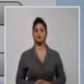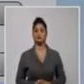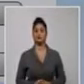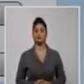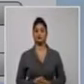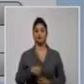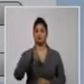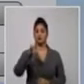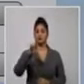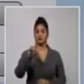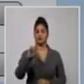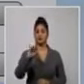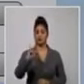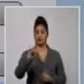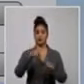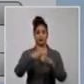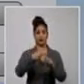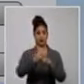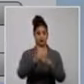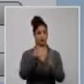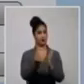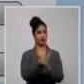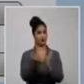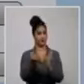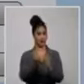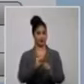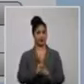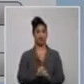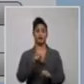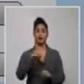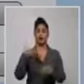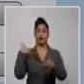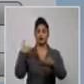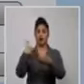con este comportamiento, pues ya se acumula